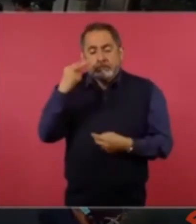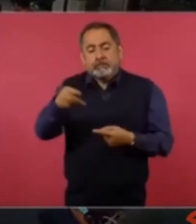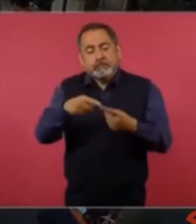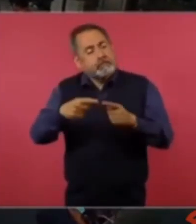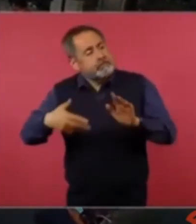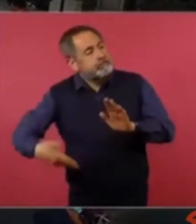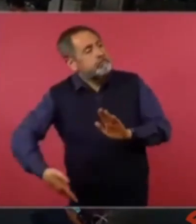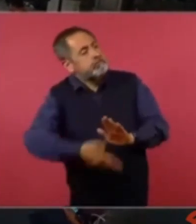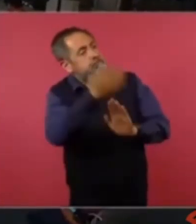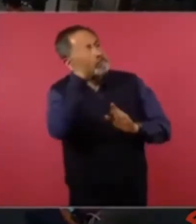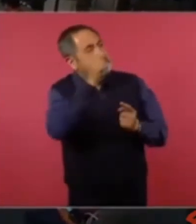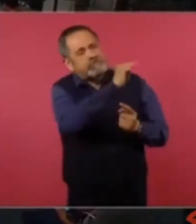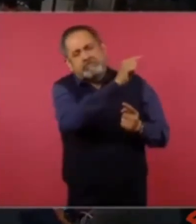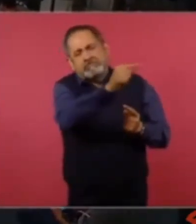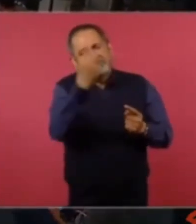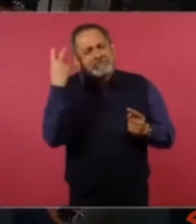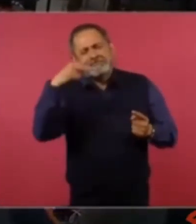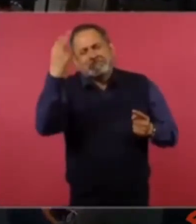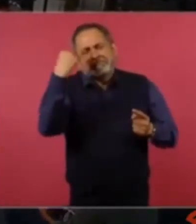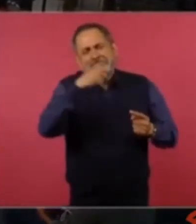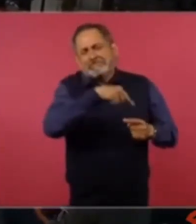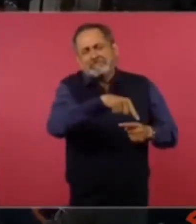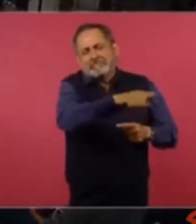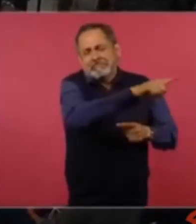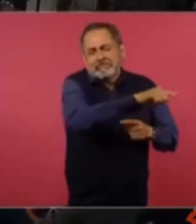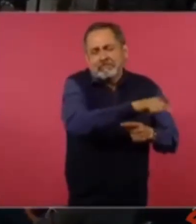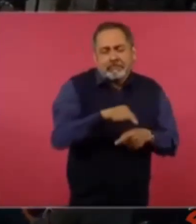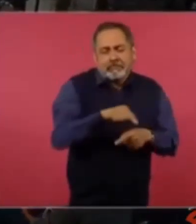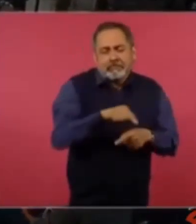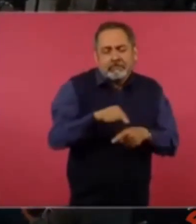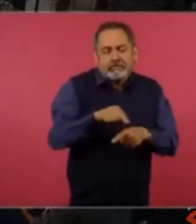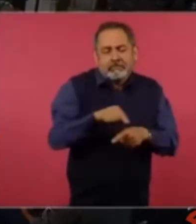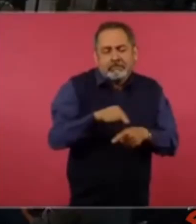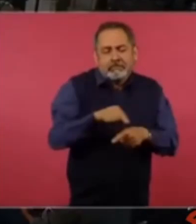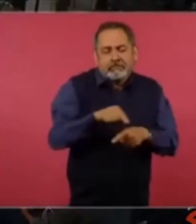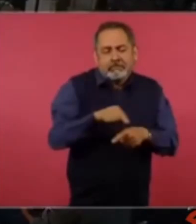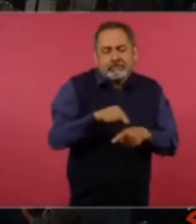y se votaba y ya era un voto menos.